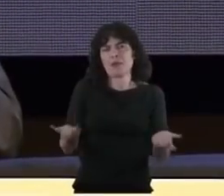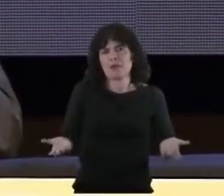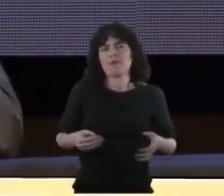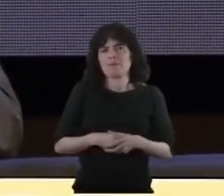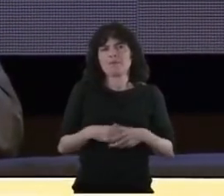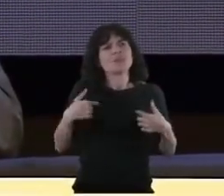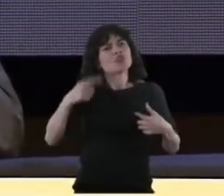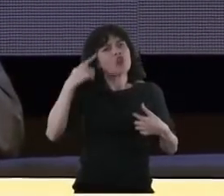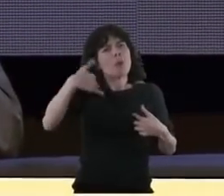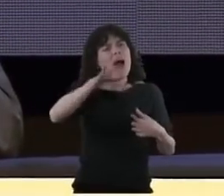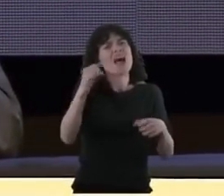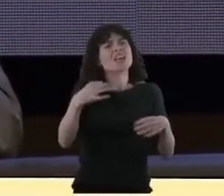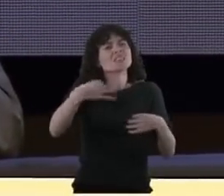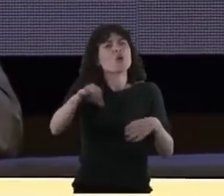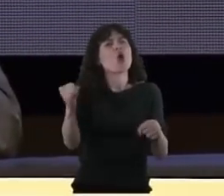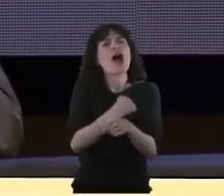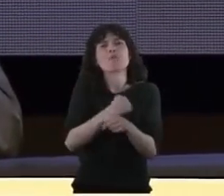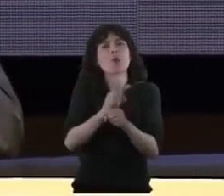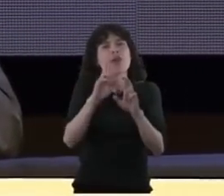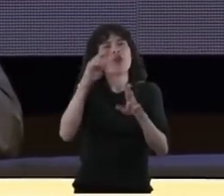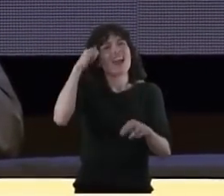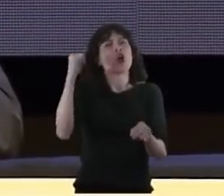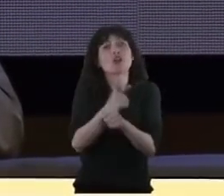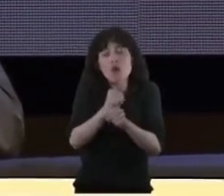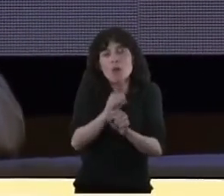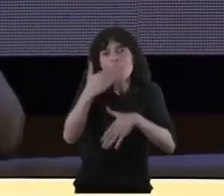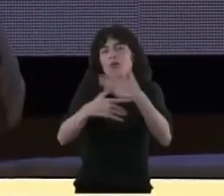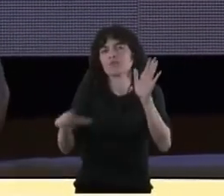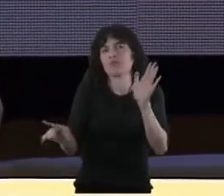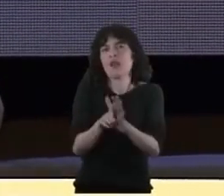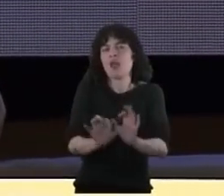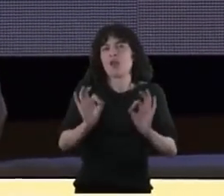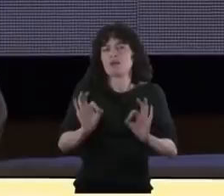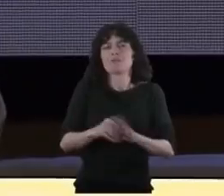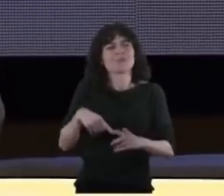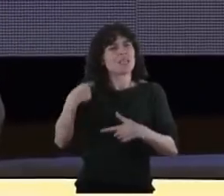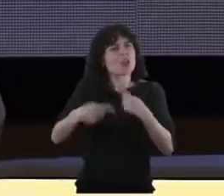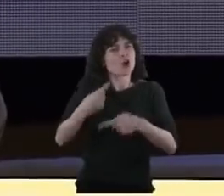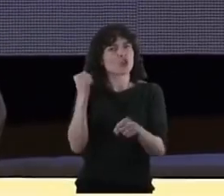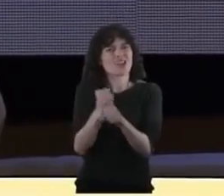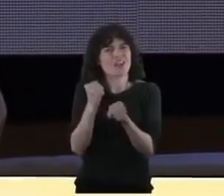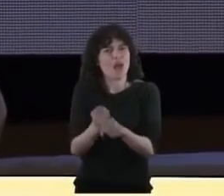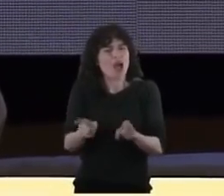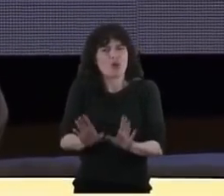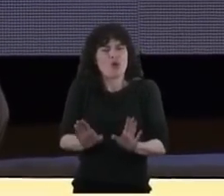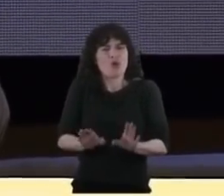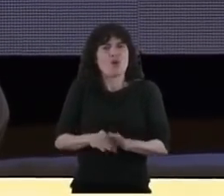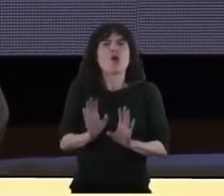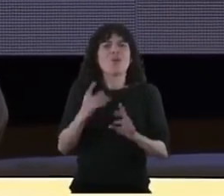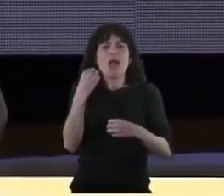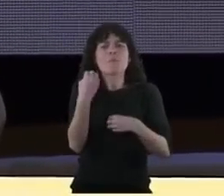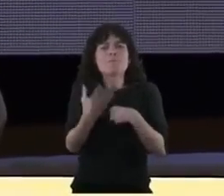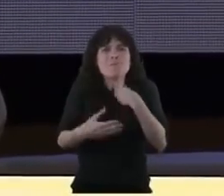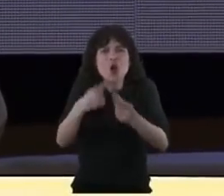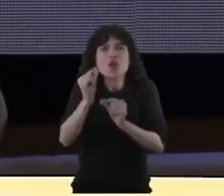Y estoy seguro que lo vamos a tener en breve aprobado. Y tenemos que trabajar mucho para mejorar también